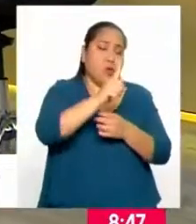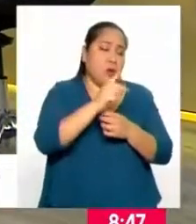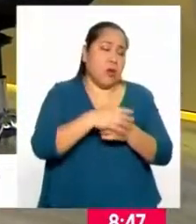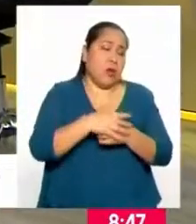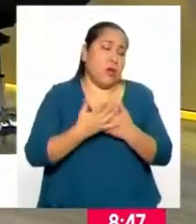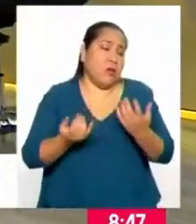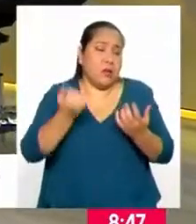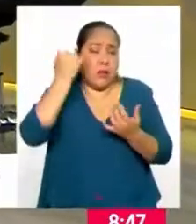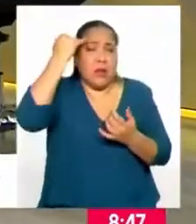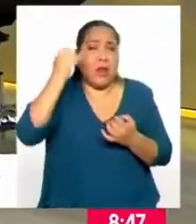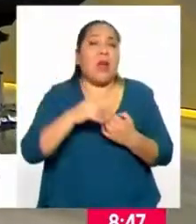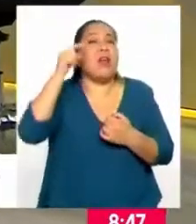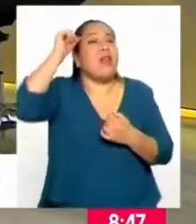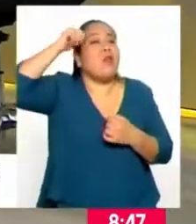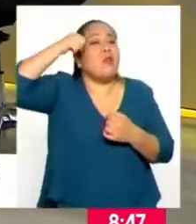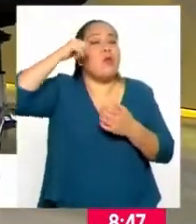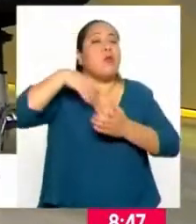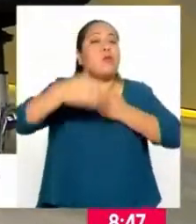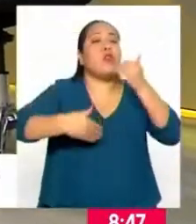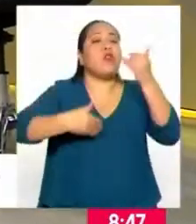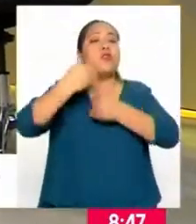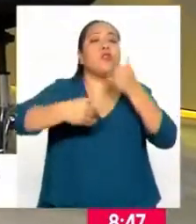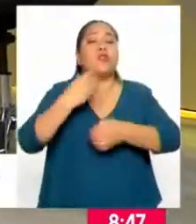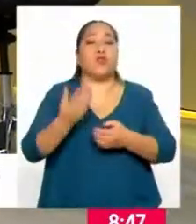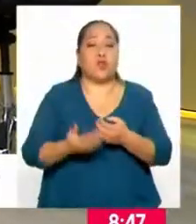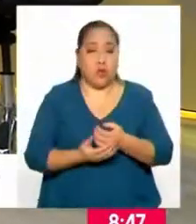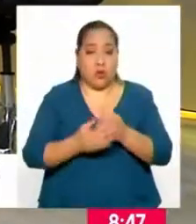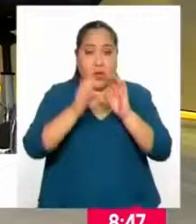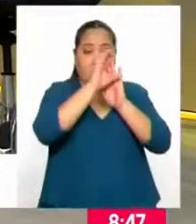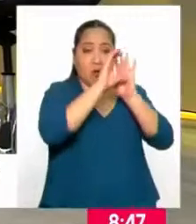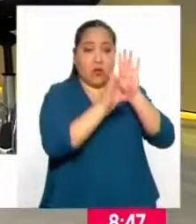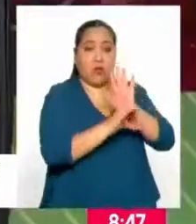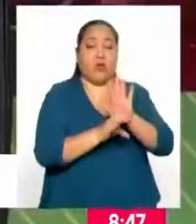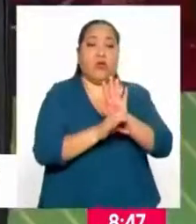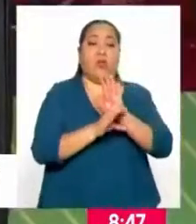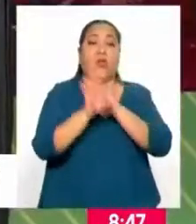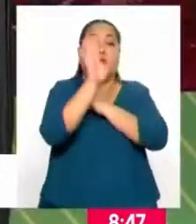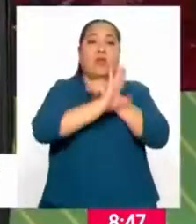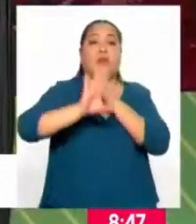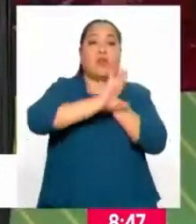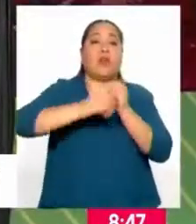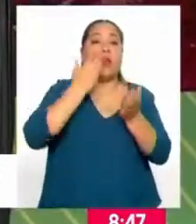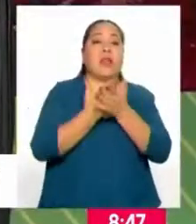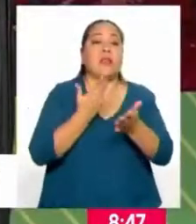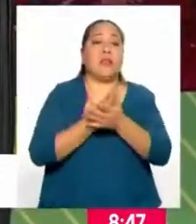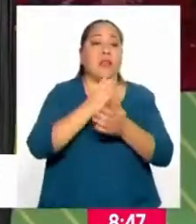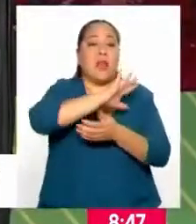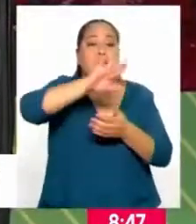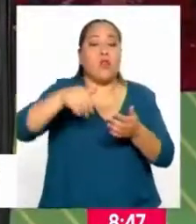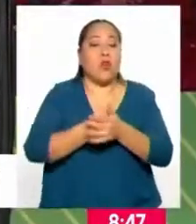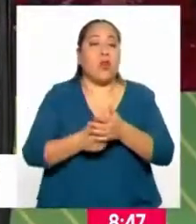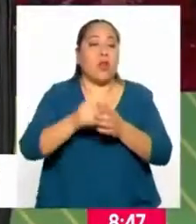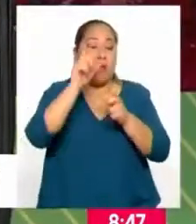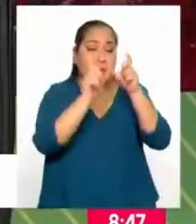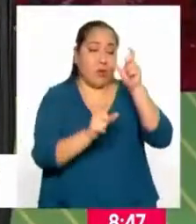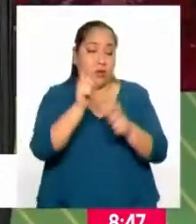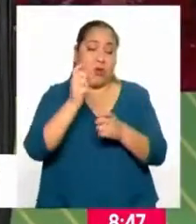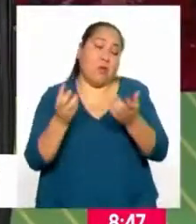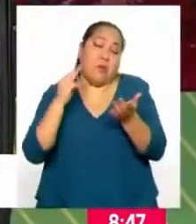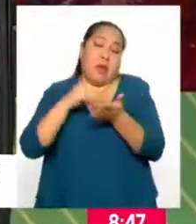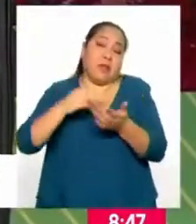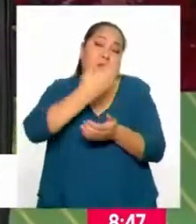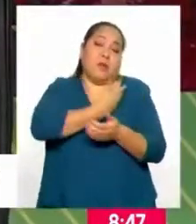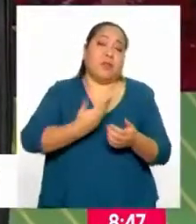recordemos que el proceso constitucional de amparo, ¿no es cierto?, garantiza a toda persona, en este caso al presidente de la